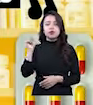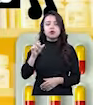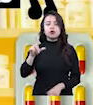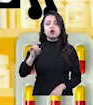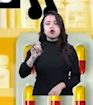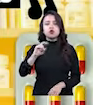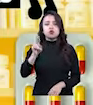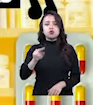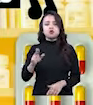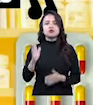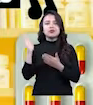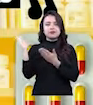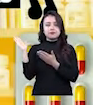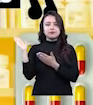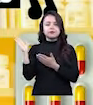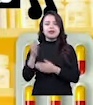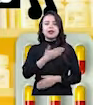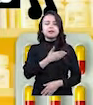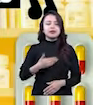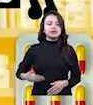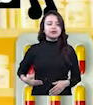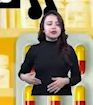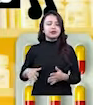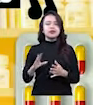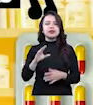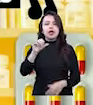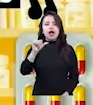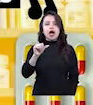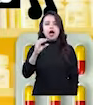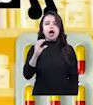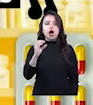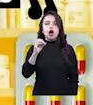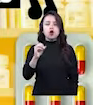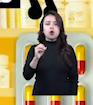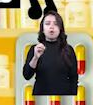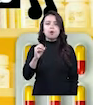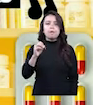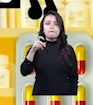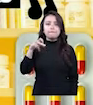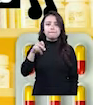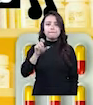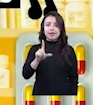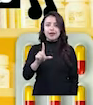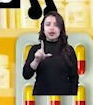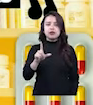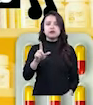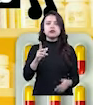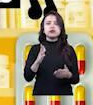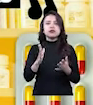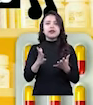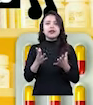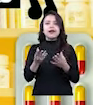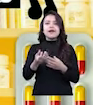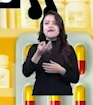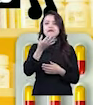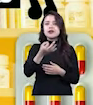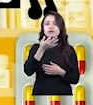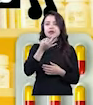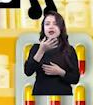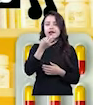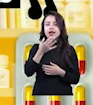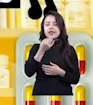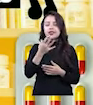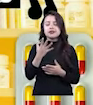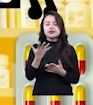Victoria Salazar. Ella es la presidenta de Acopel, una fundación de pacientes con enfermedades huérfanas, que nos dijo que